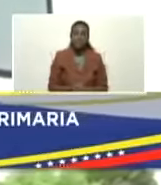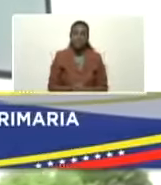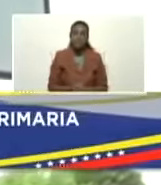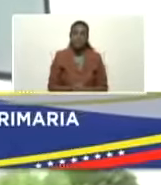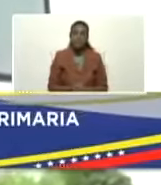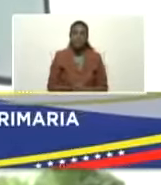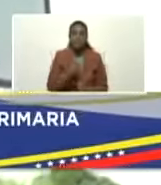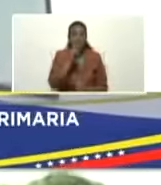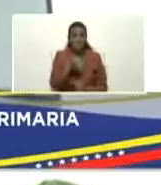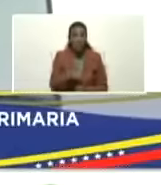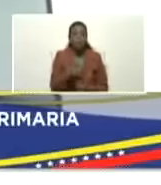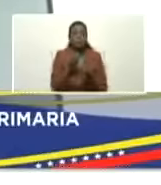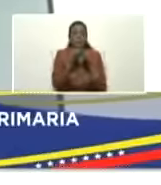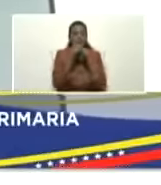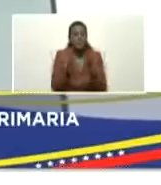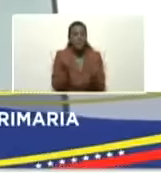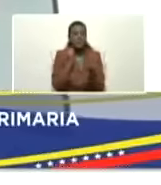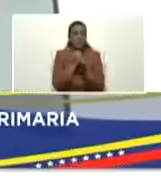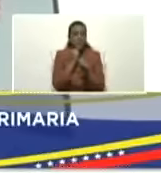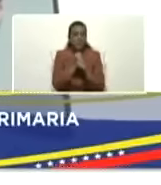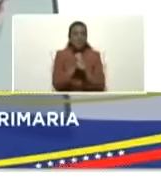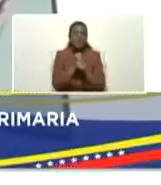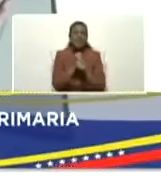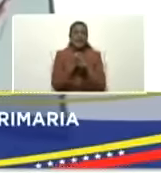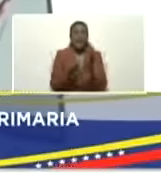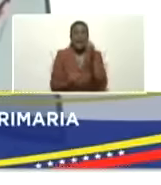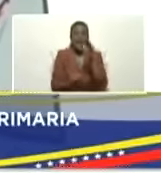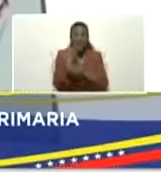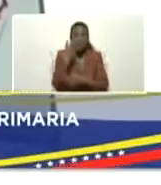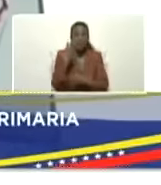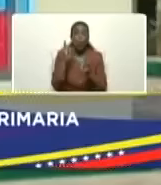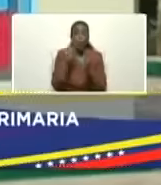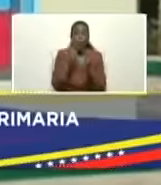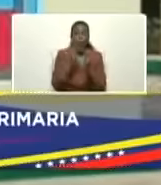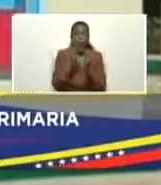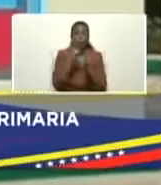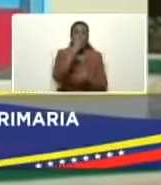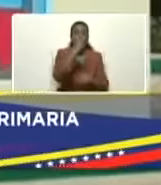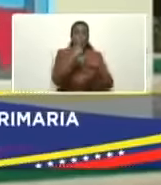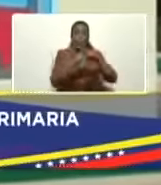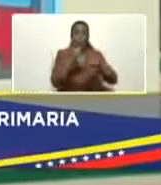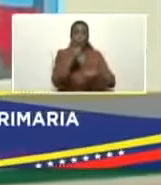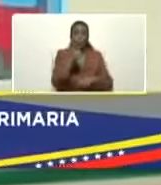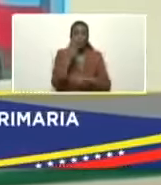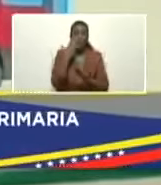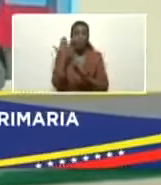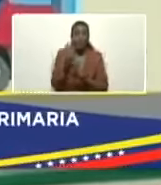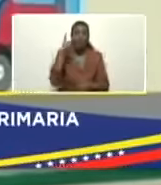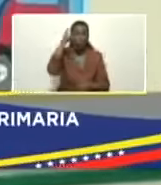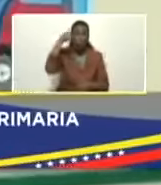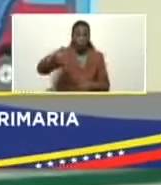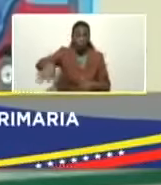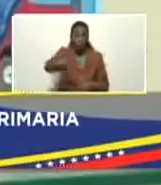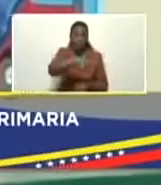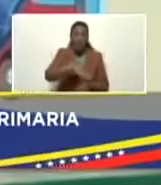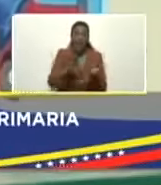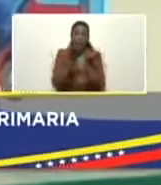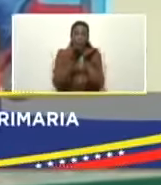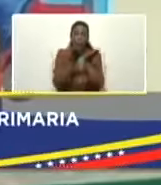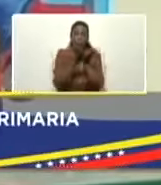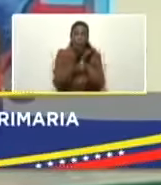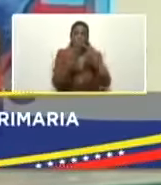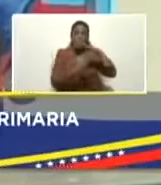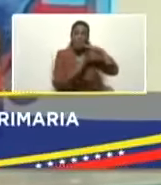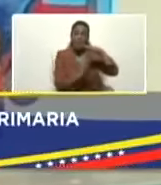Y a esta extraordinaria herramienta como lo es el 1x10. Hoy nos encontramos en la Escuela